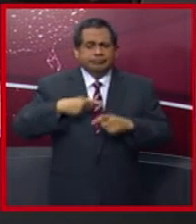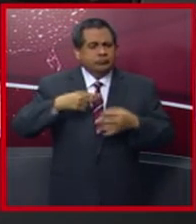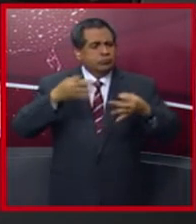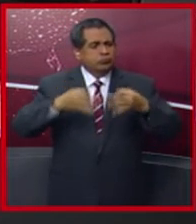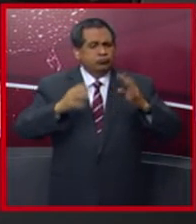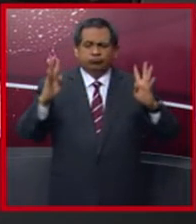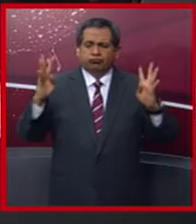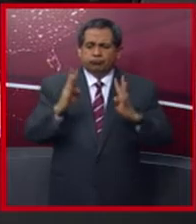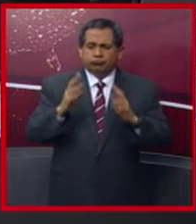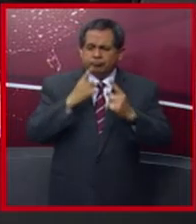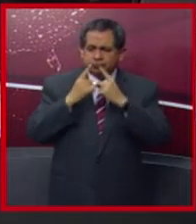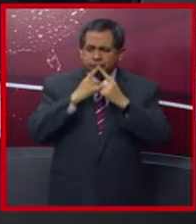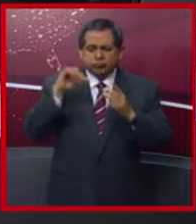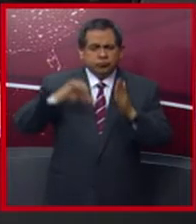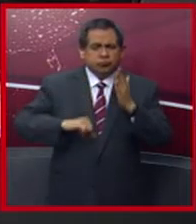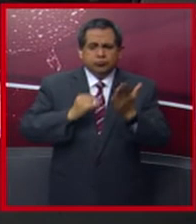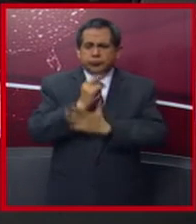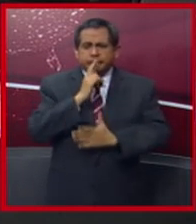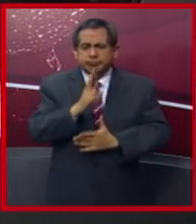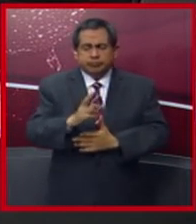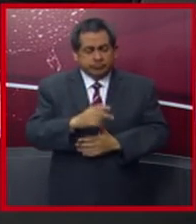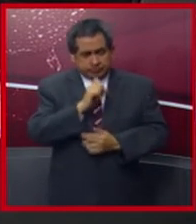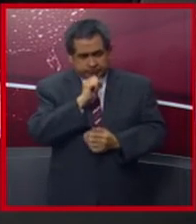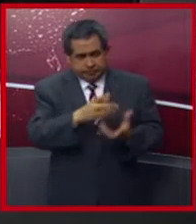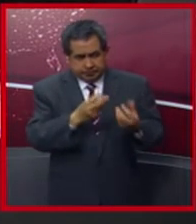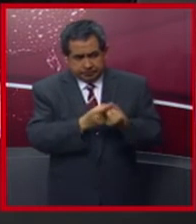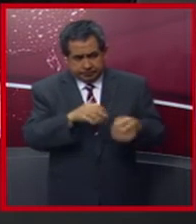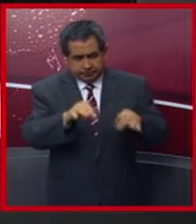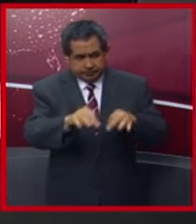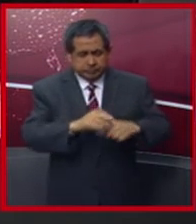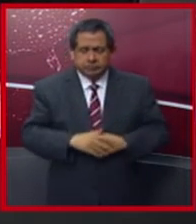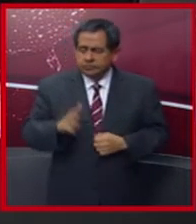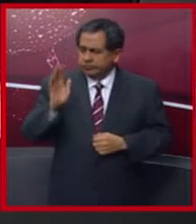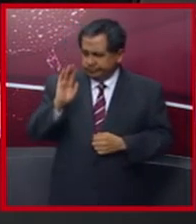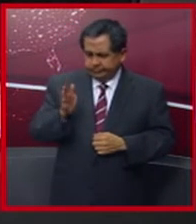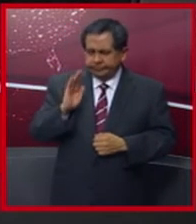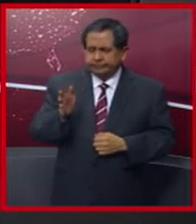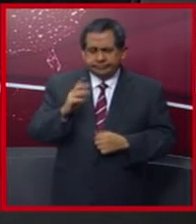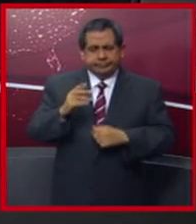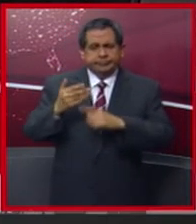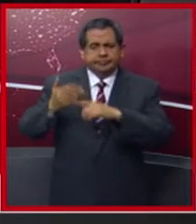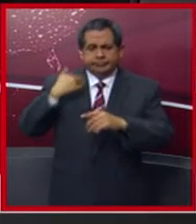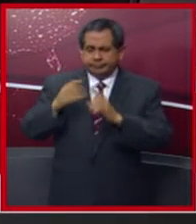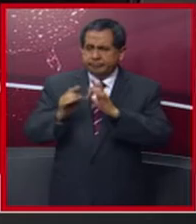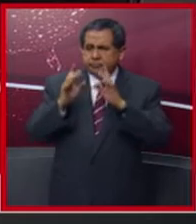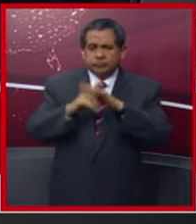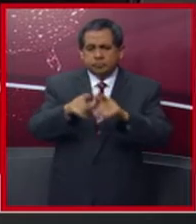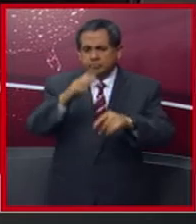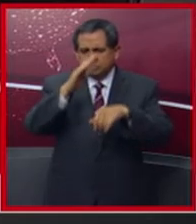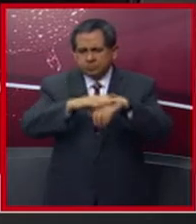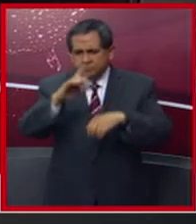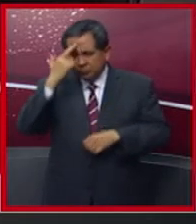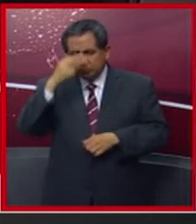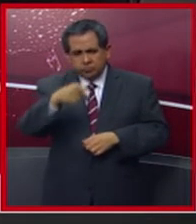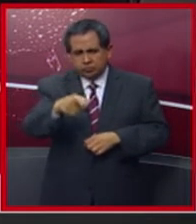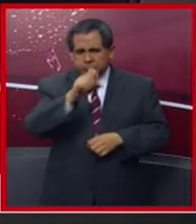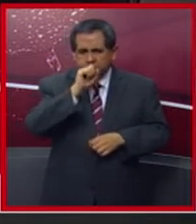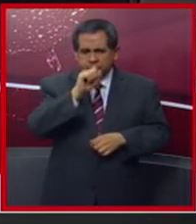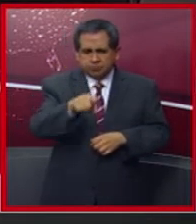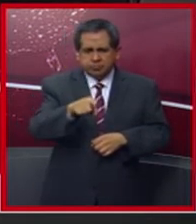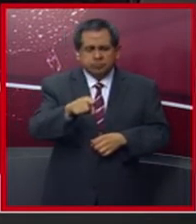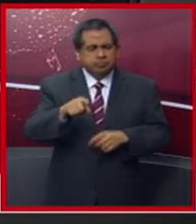habrá relación con el tema laboral? Bueno, ya es un modelo que se había suscitado, usted recordará, y viene